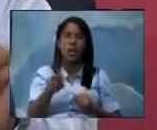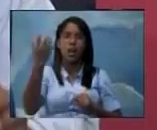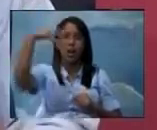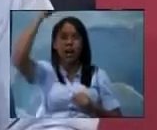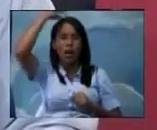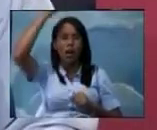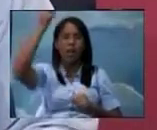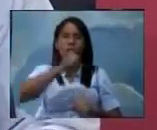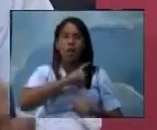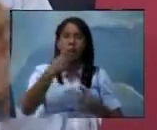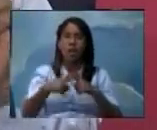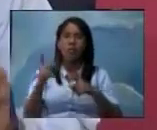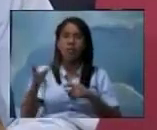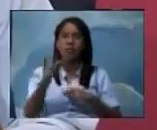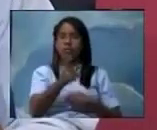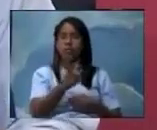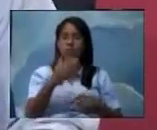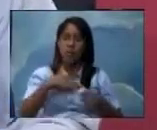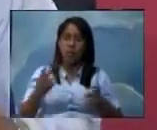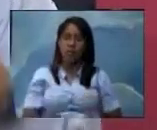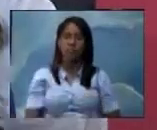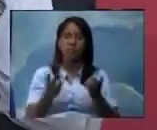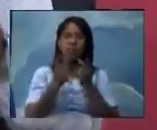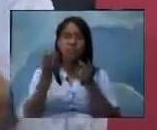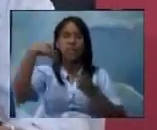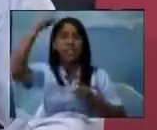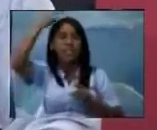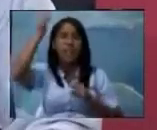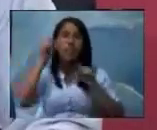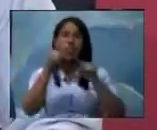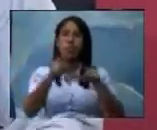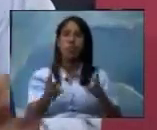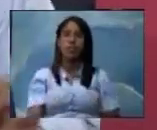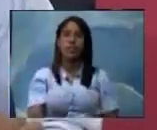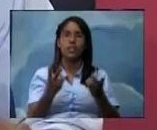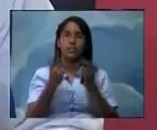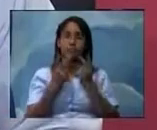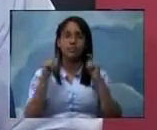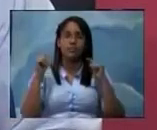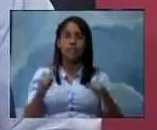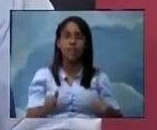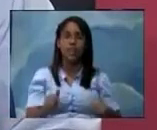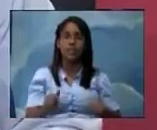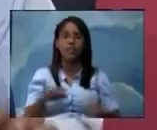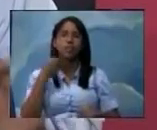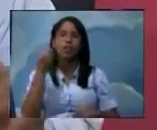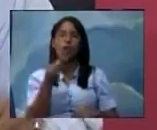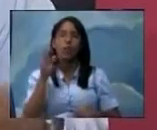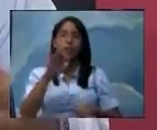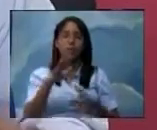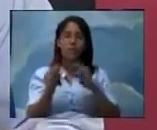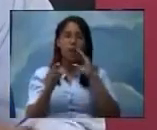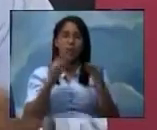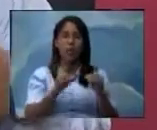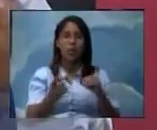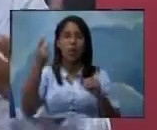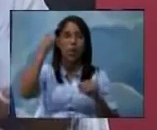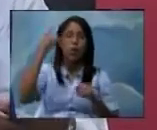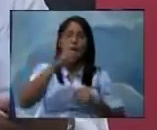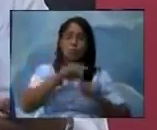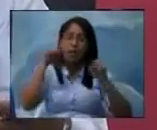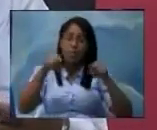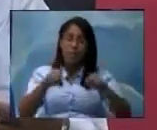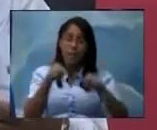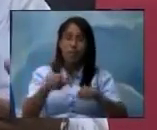Este rey, el rey de los judíos, el rey de mi vida y el rey de tu vida. Acá Daniel está hablando: en los días